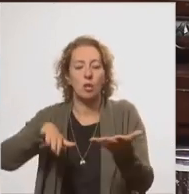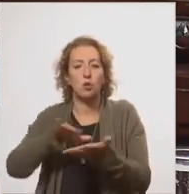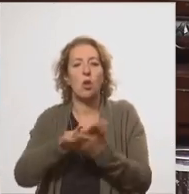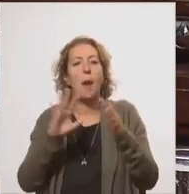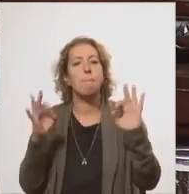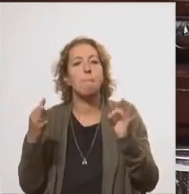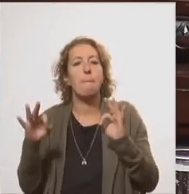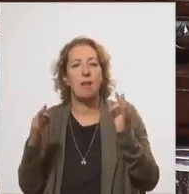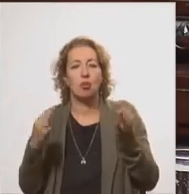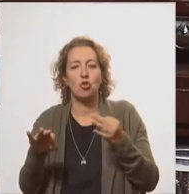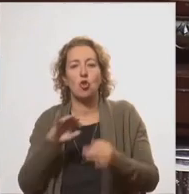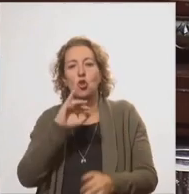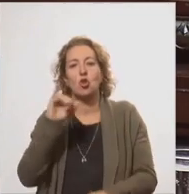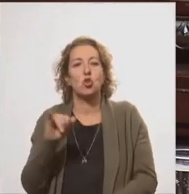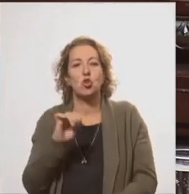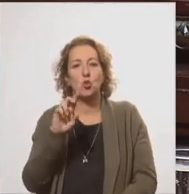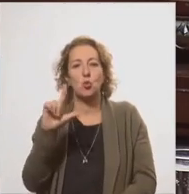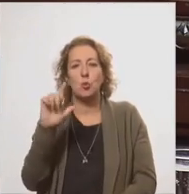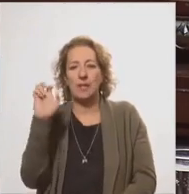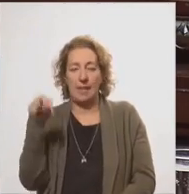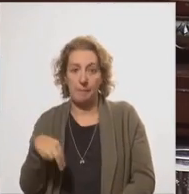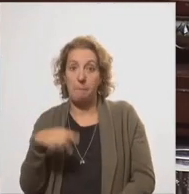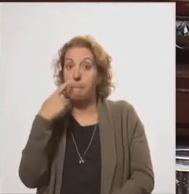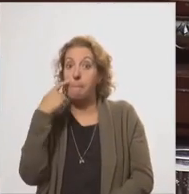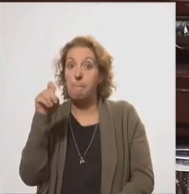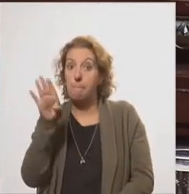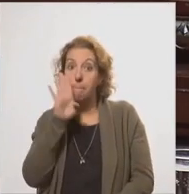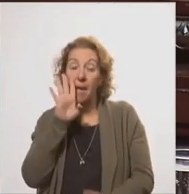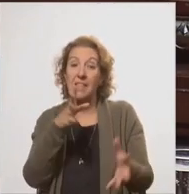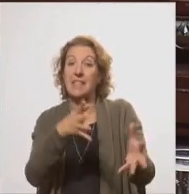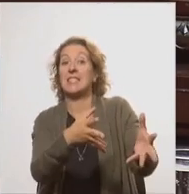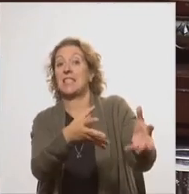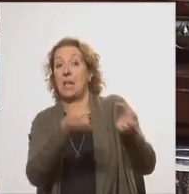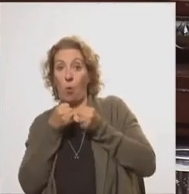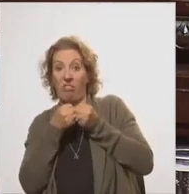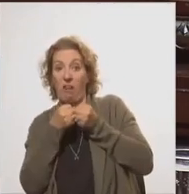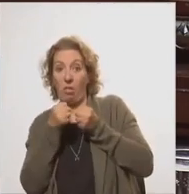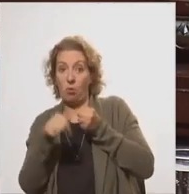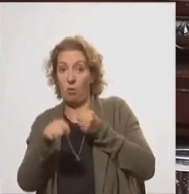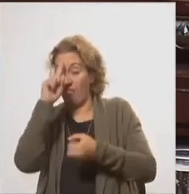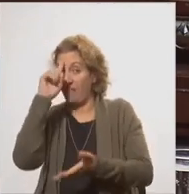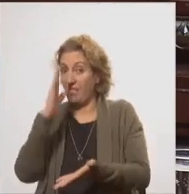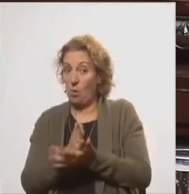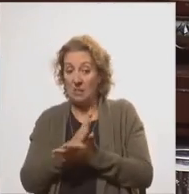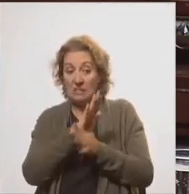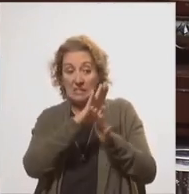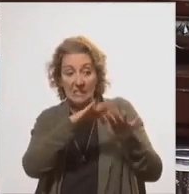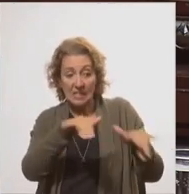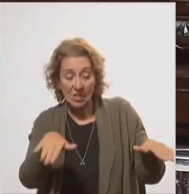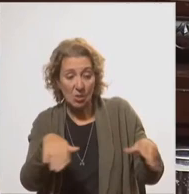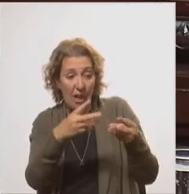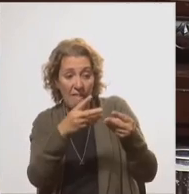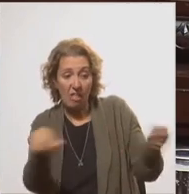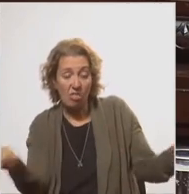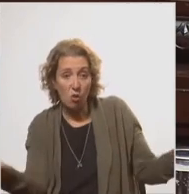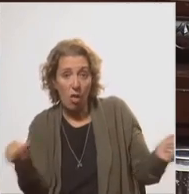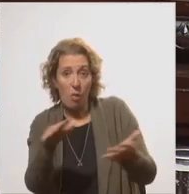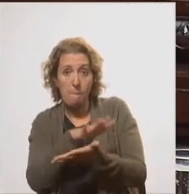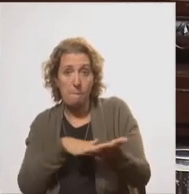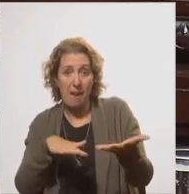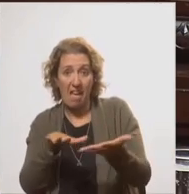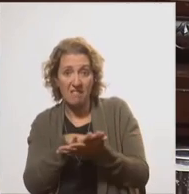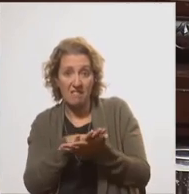todos sabemos, sus padres habían sido secuestrados por la dictadura y esos niños abandonados en una plaza